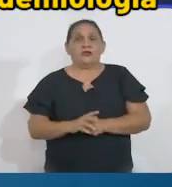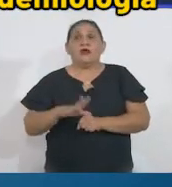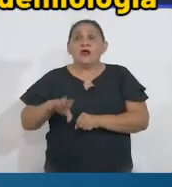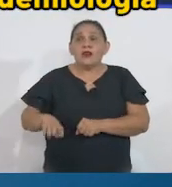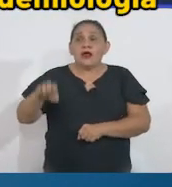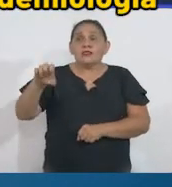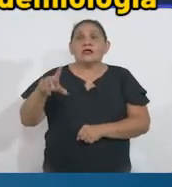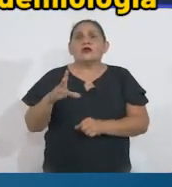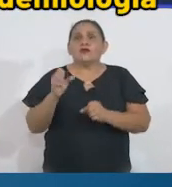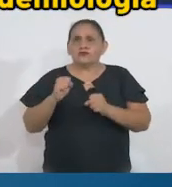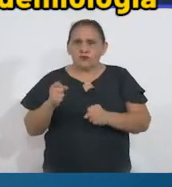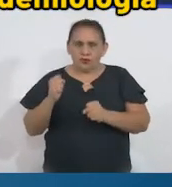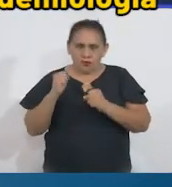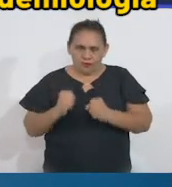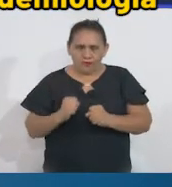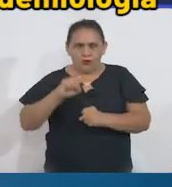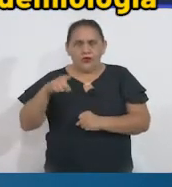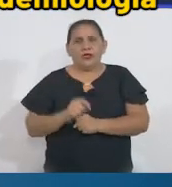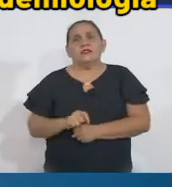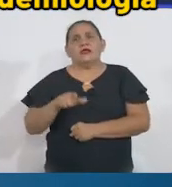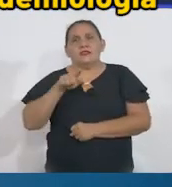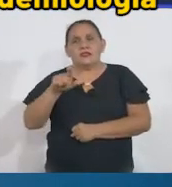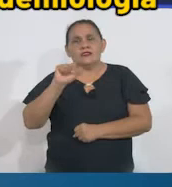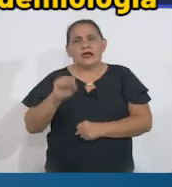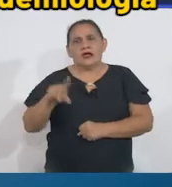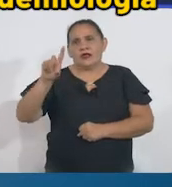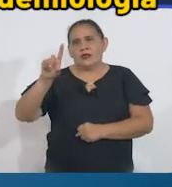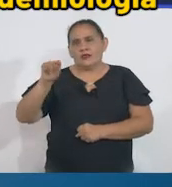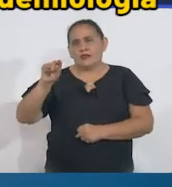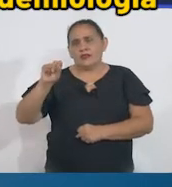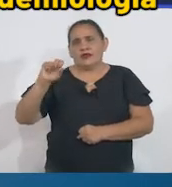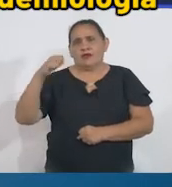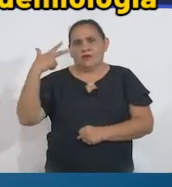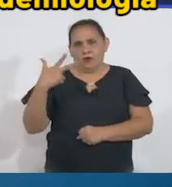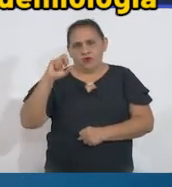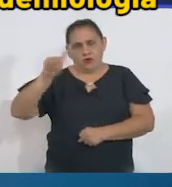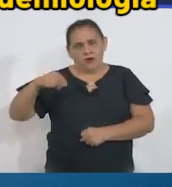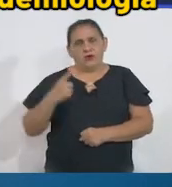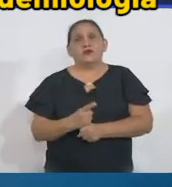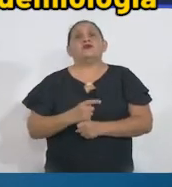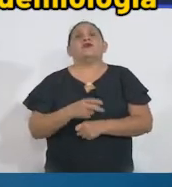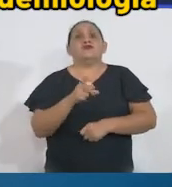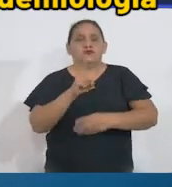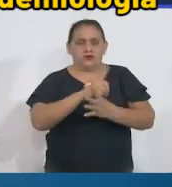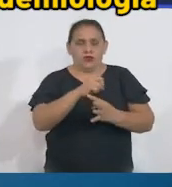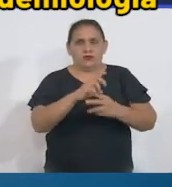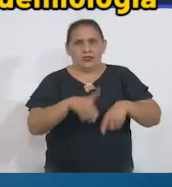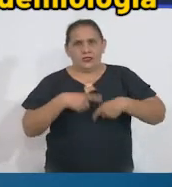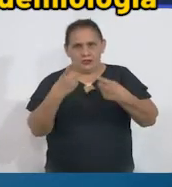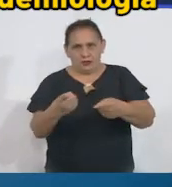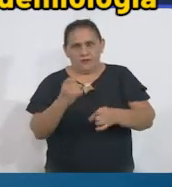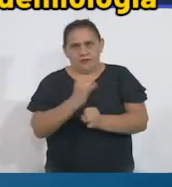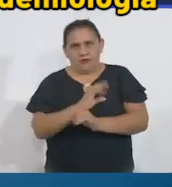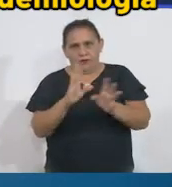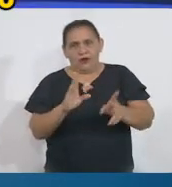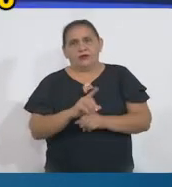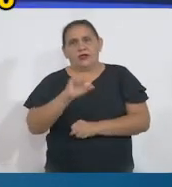casos confirmados es de 17 a 78 años. Estos datos ya fueron reportados al Sistema Nacional de